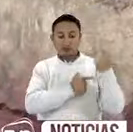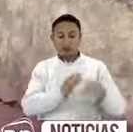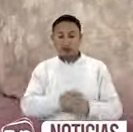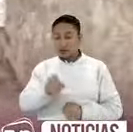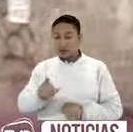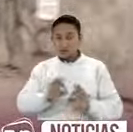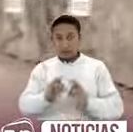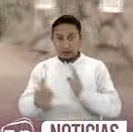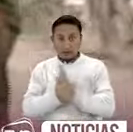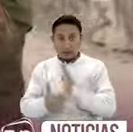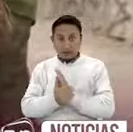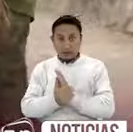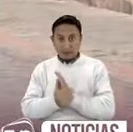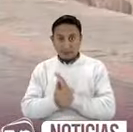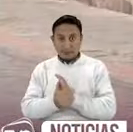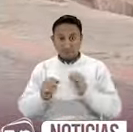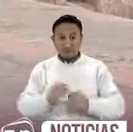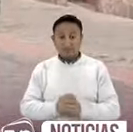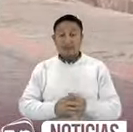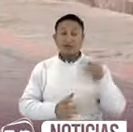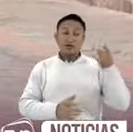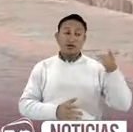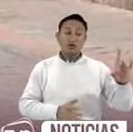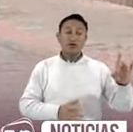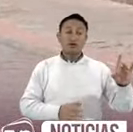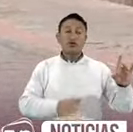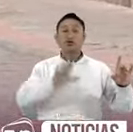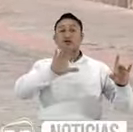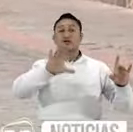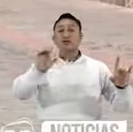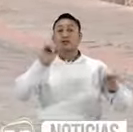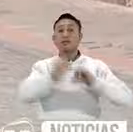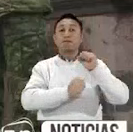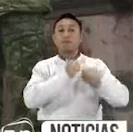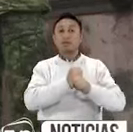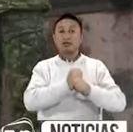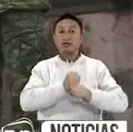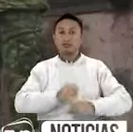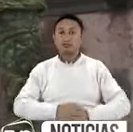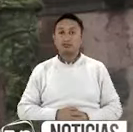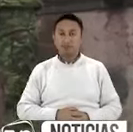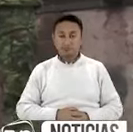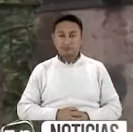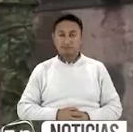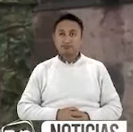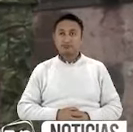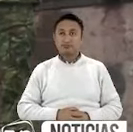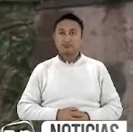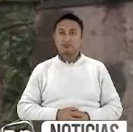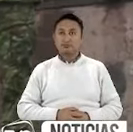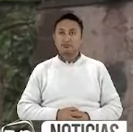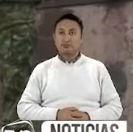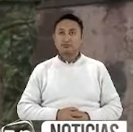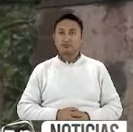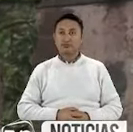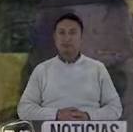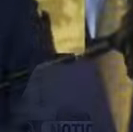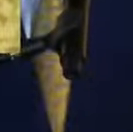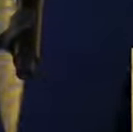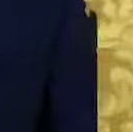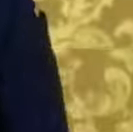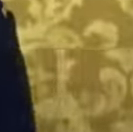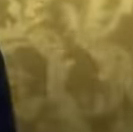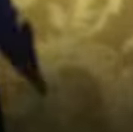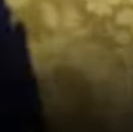no, comprendidos entre 18 y 50 años de edad, informó Valeria Navarro.